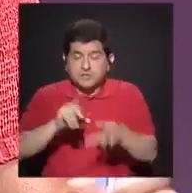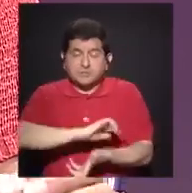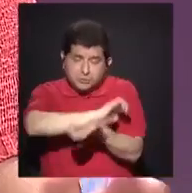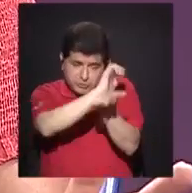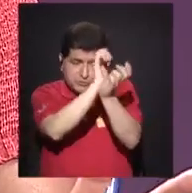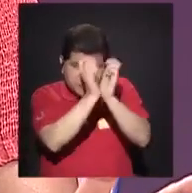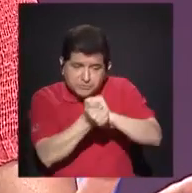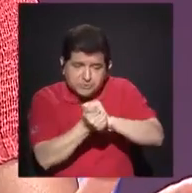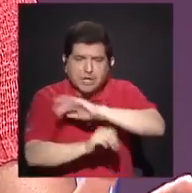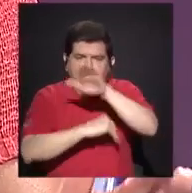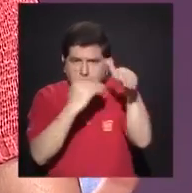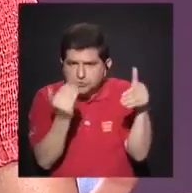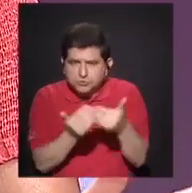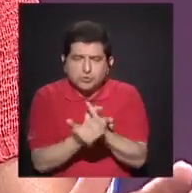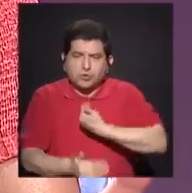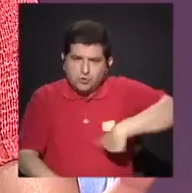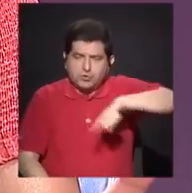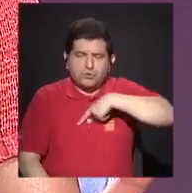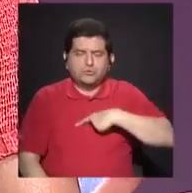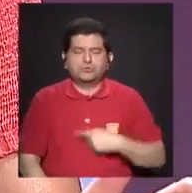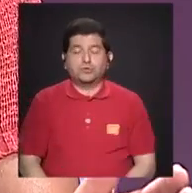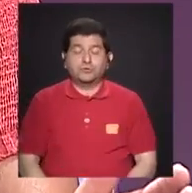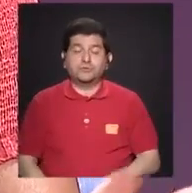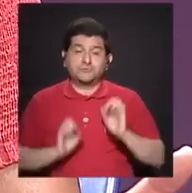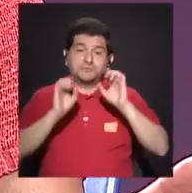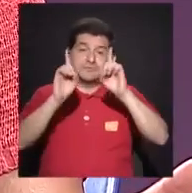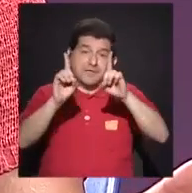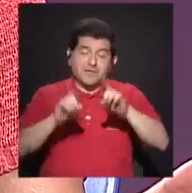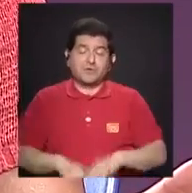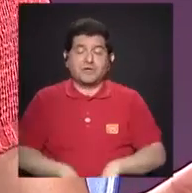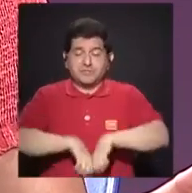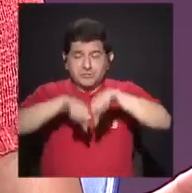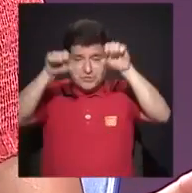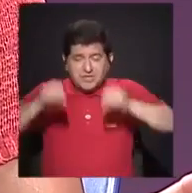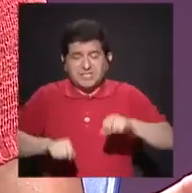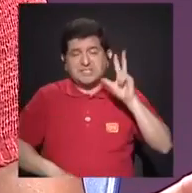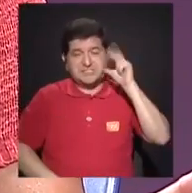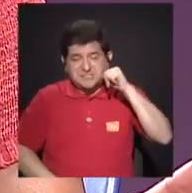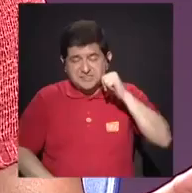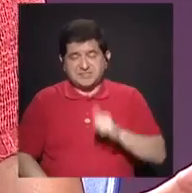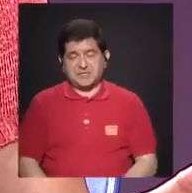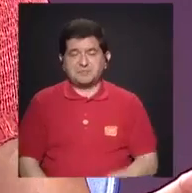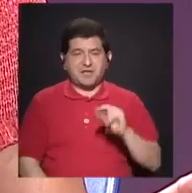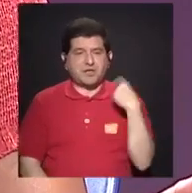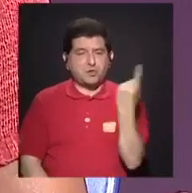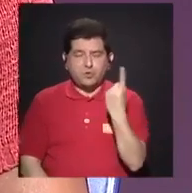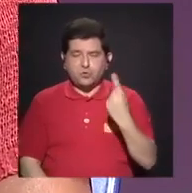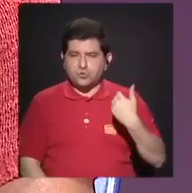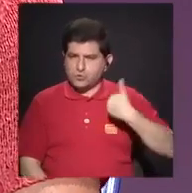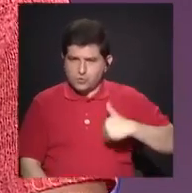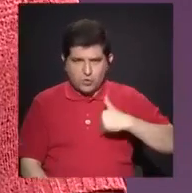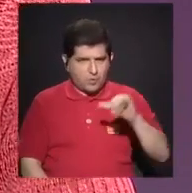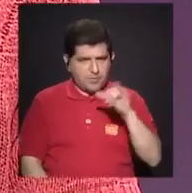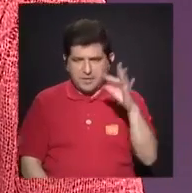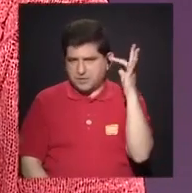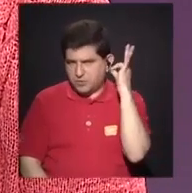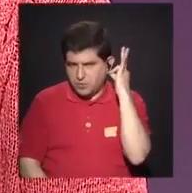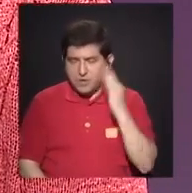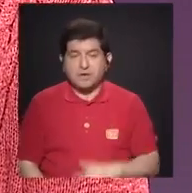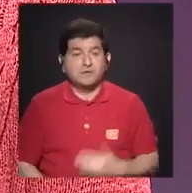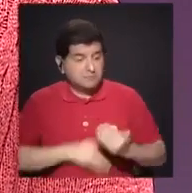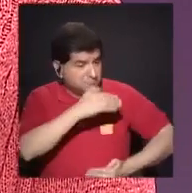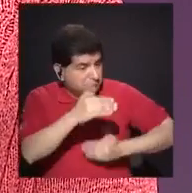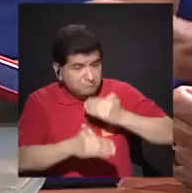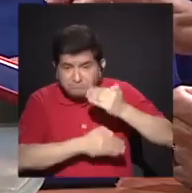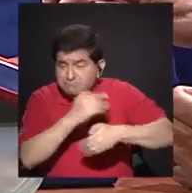cambiar. Sí. Todas hemos sido también educadas, claro, dentro del mismo sistema machista, no solo los varones, las mujeres también. Sí. Claro, y es un